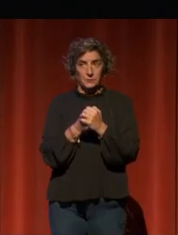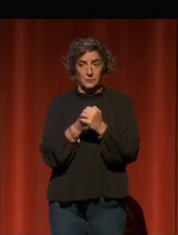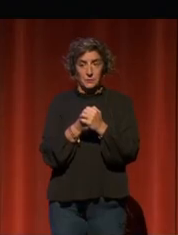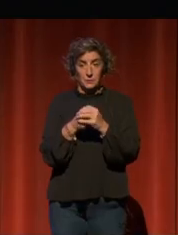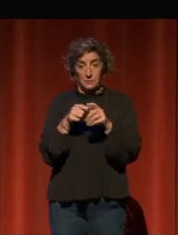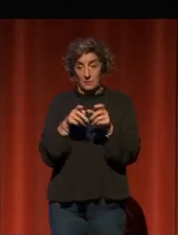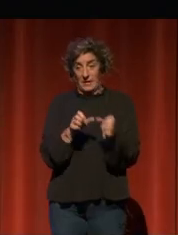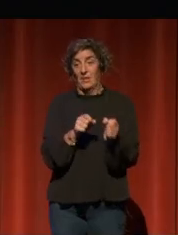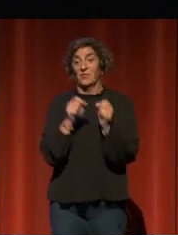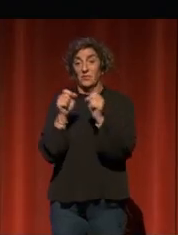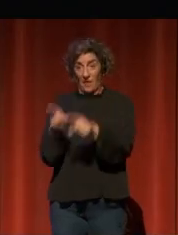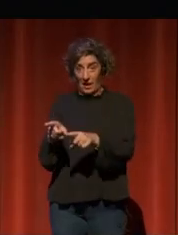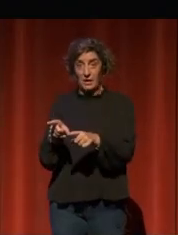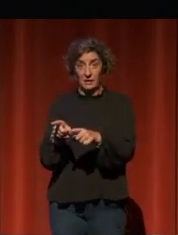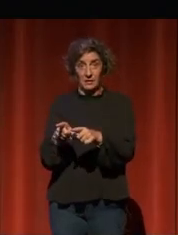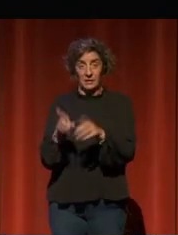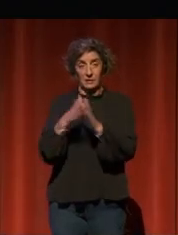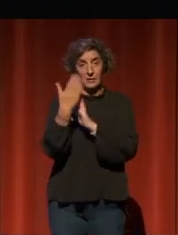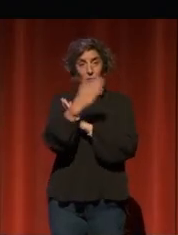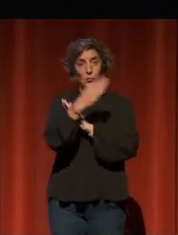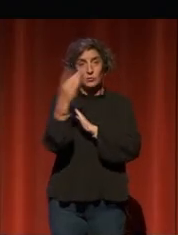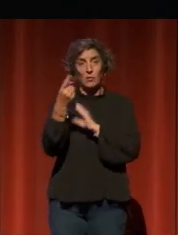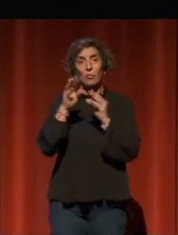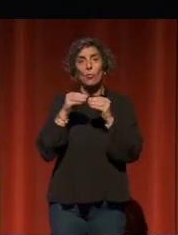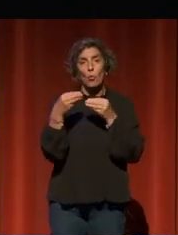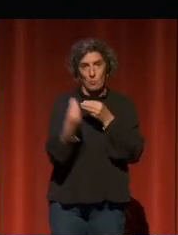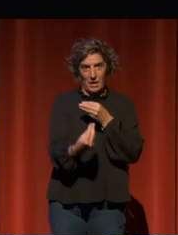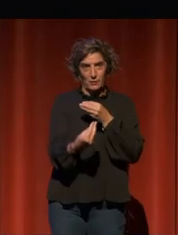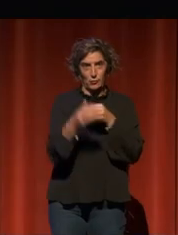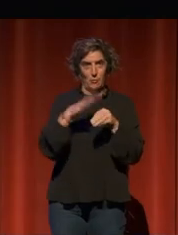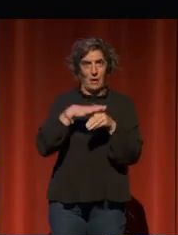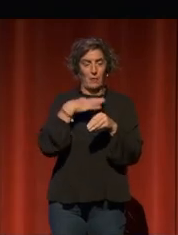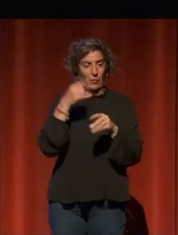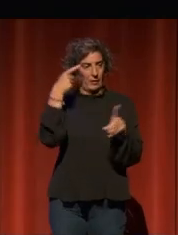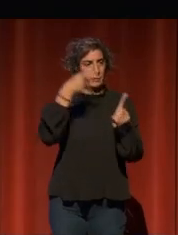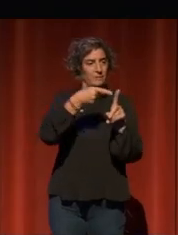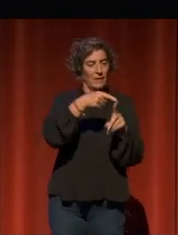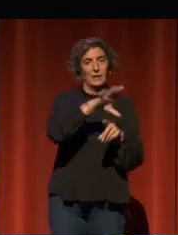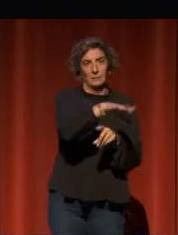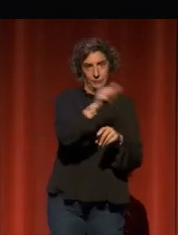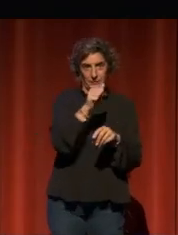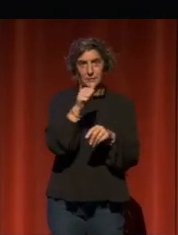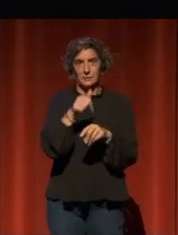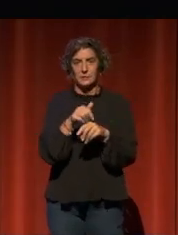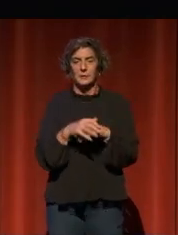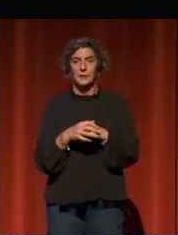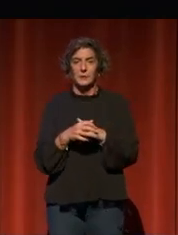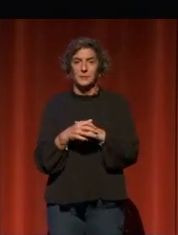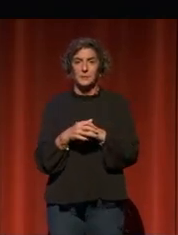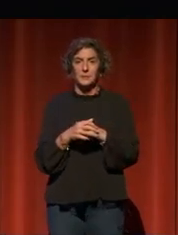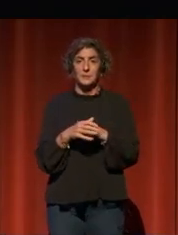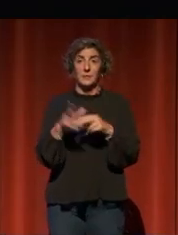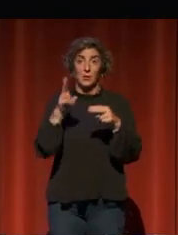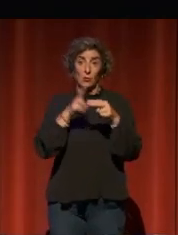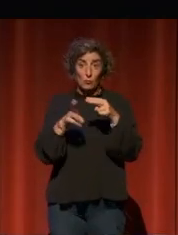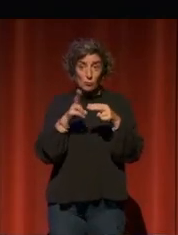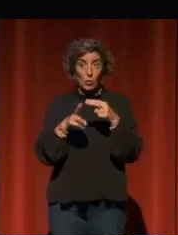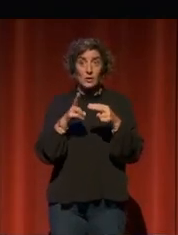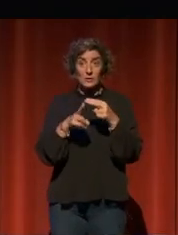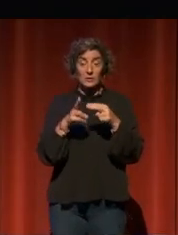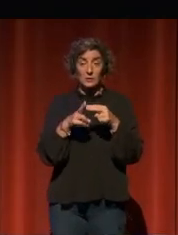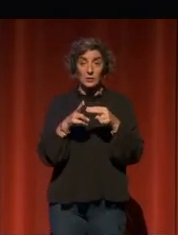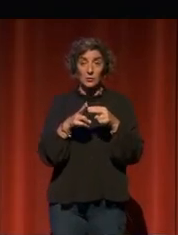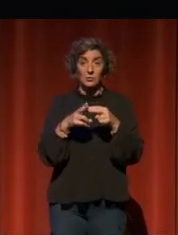bibliotecas algo un documento al que se pueden referir también hay algo de fondos y los políticos tienen que